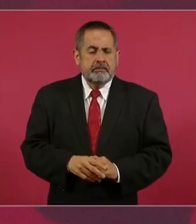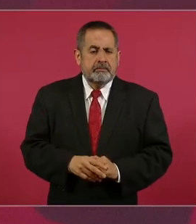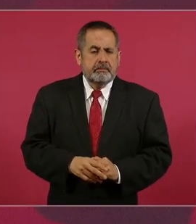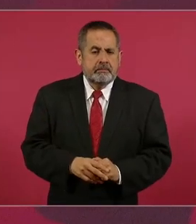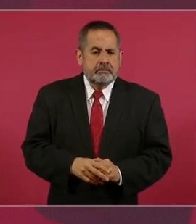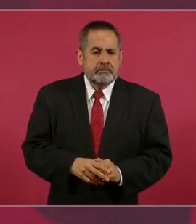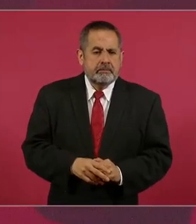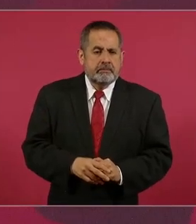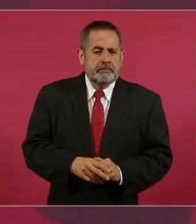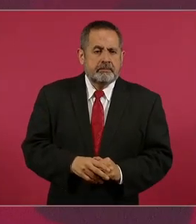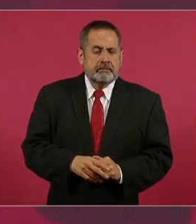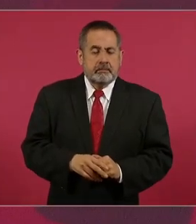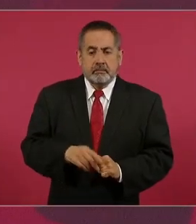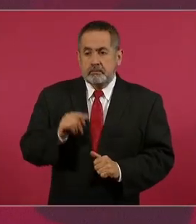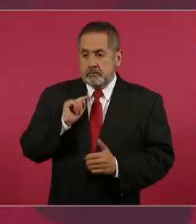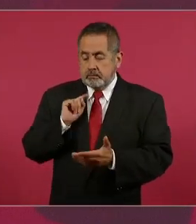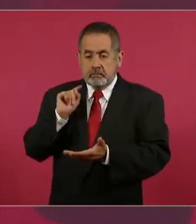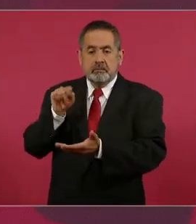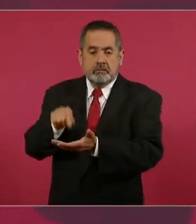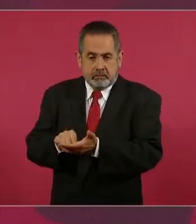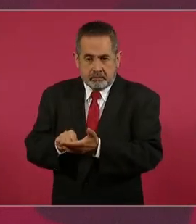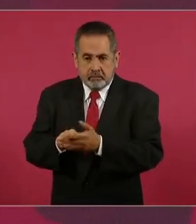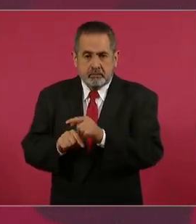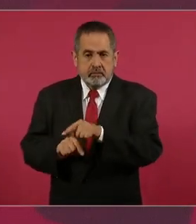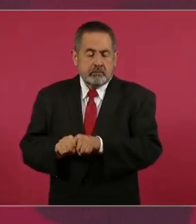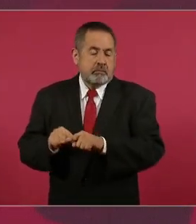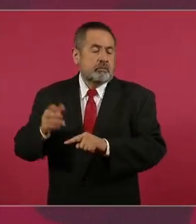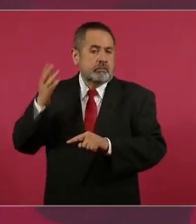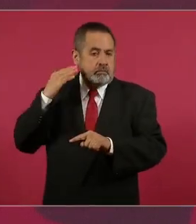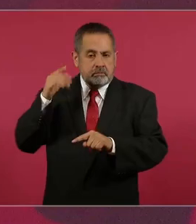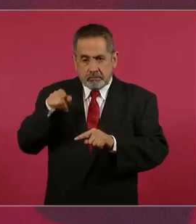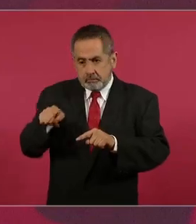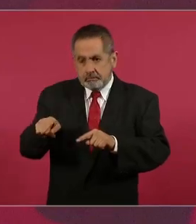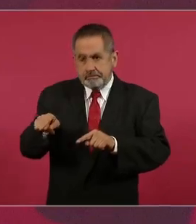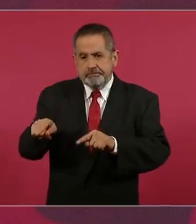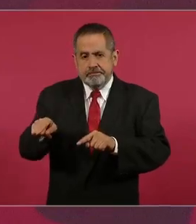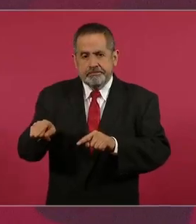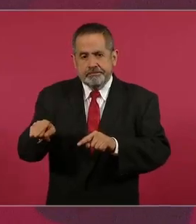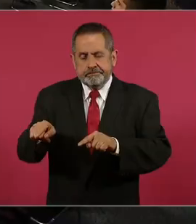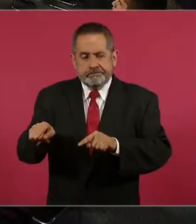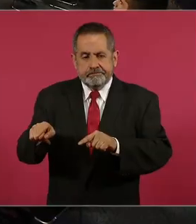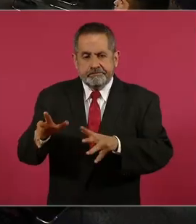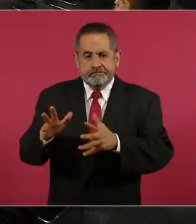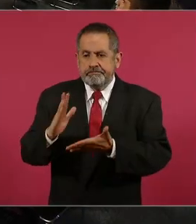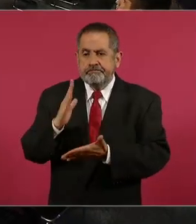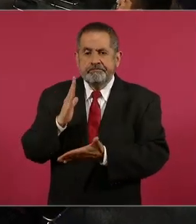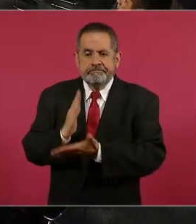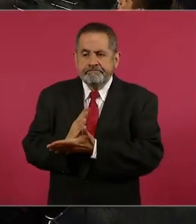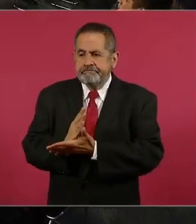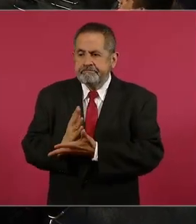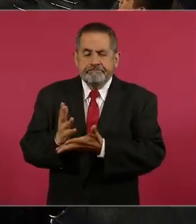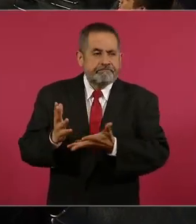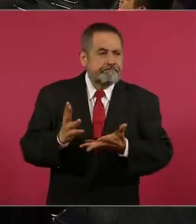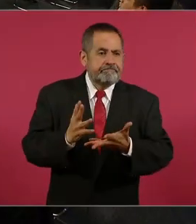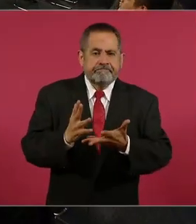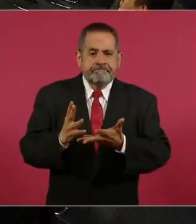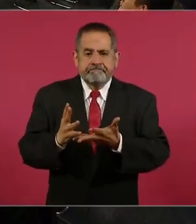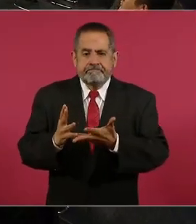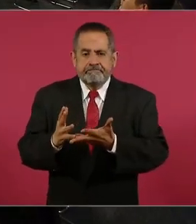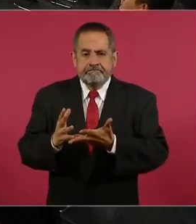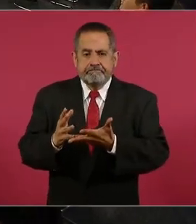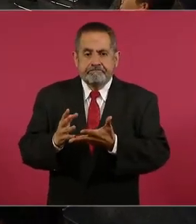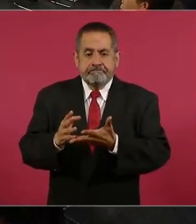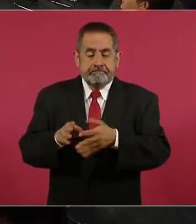Ahí, cuando llegamos, estaba detenida la